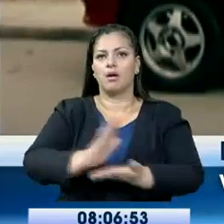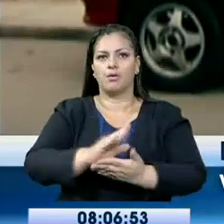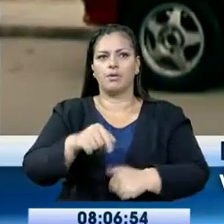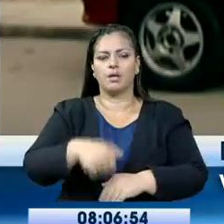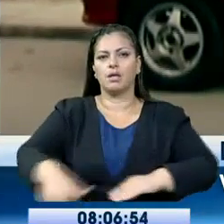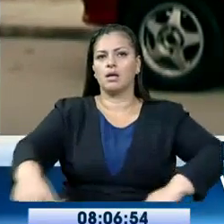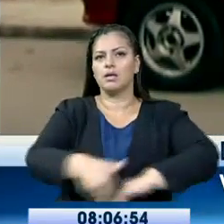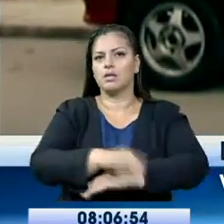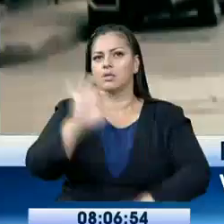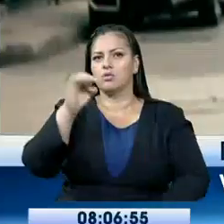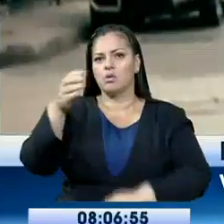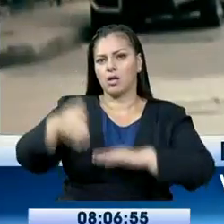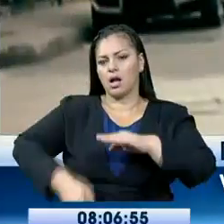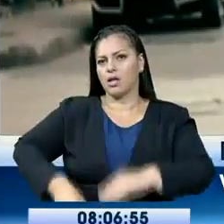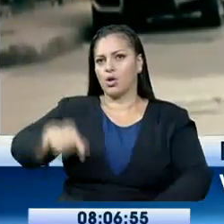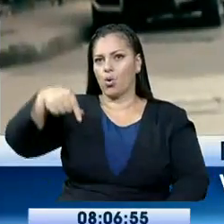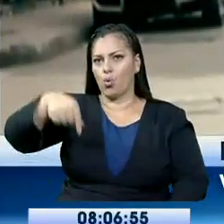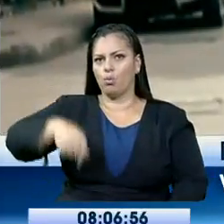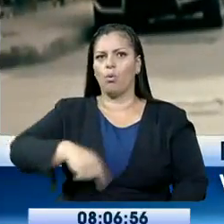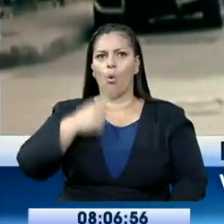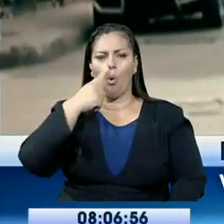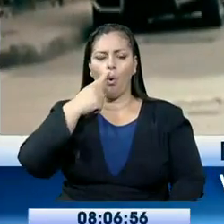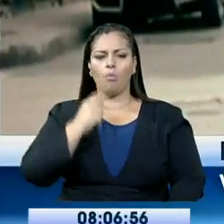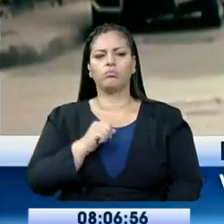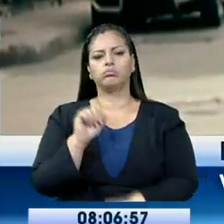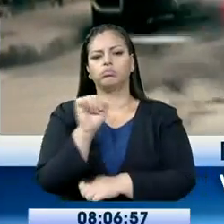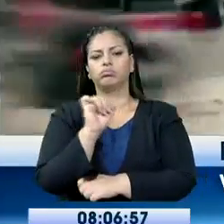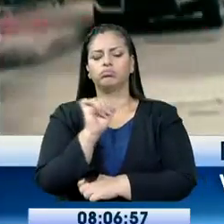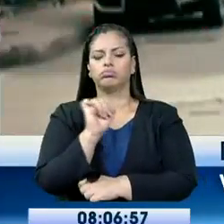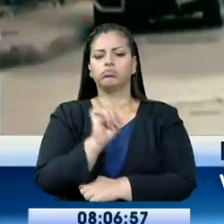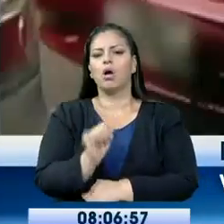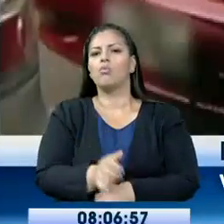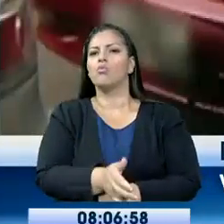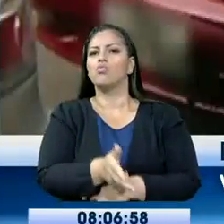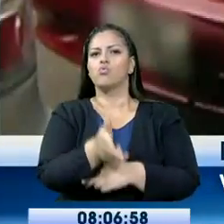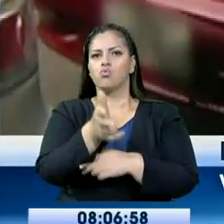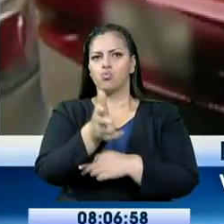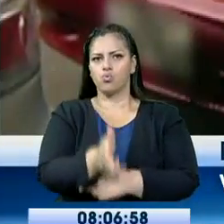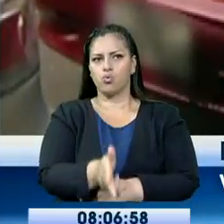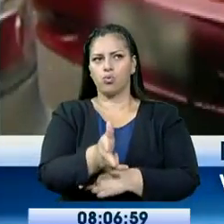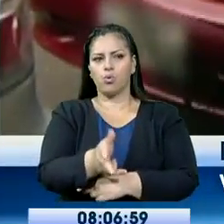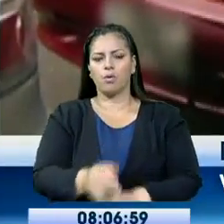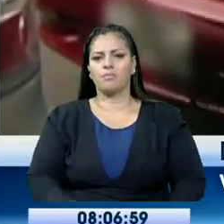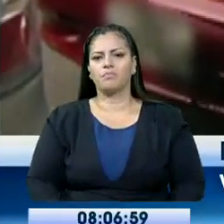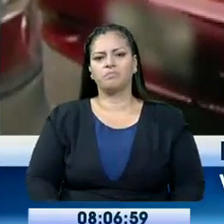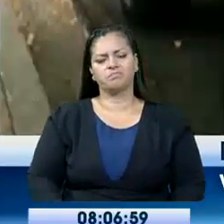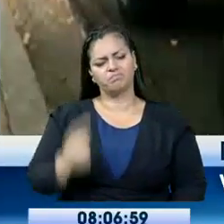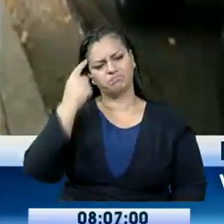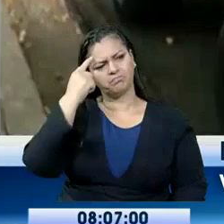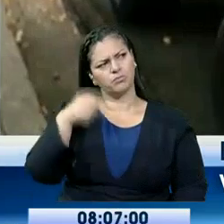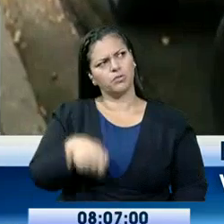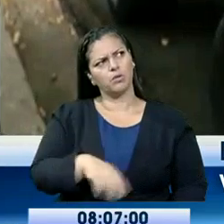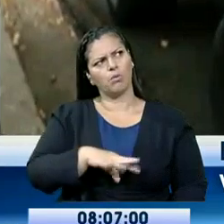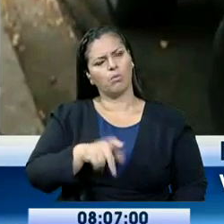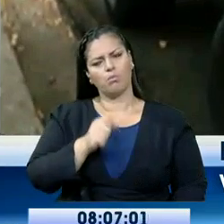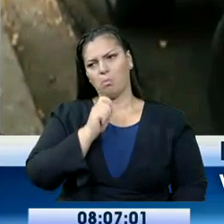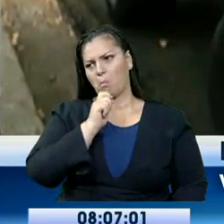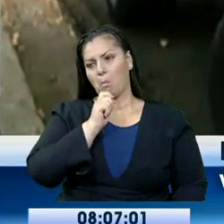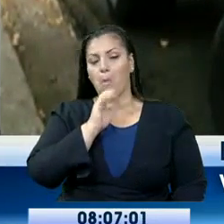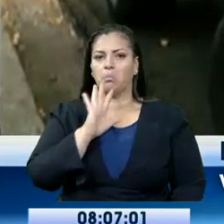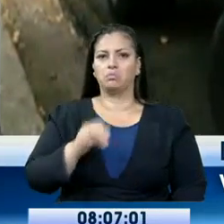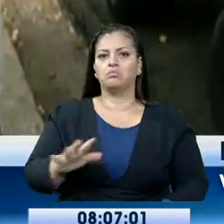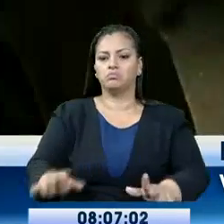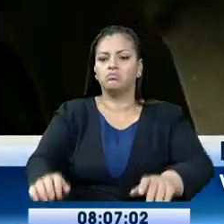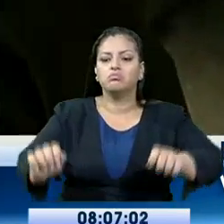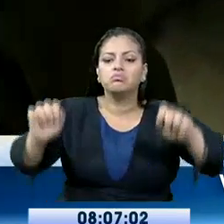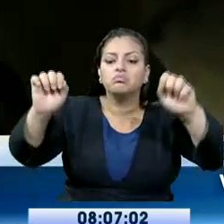le sacó la batería. Pero sujetos astutos llegaron hasta ese lugar a las 4 de la madrugada y, utilizando ese automóvil junto a varios